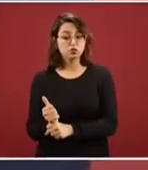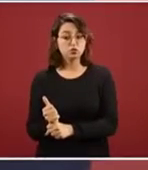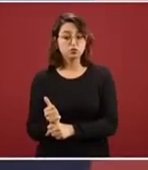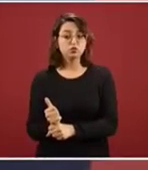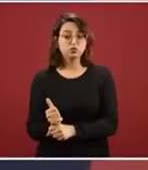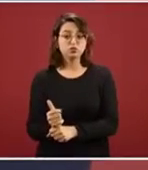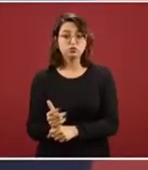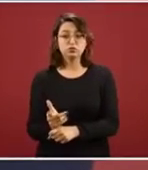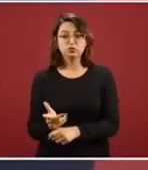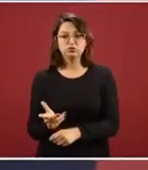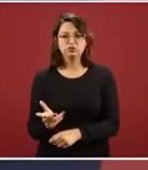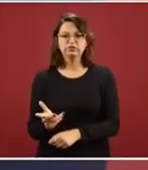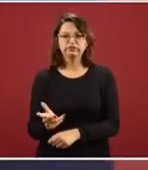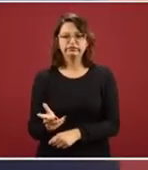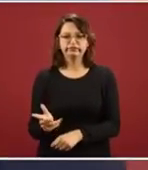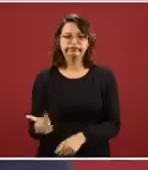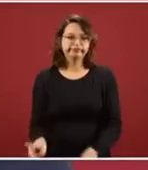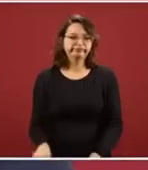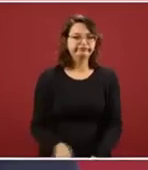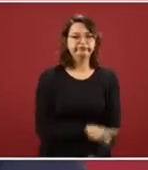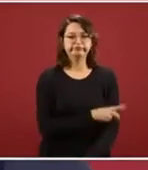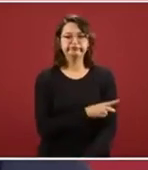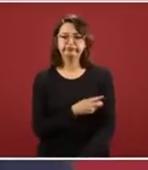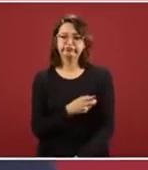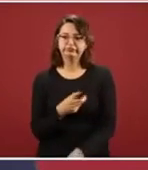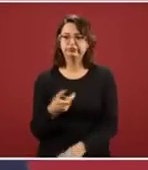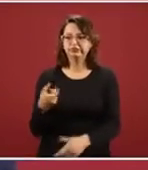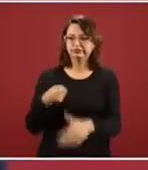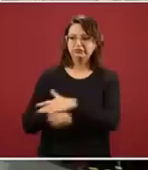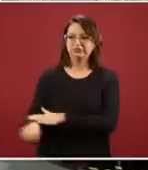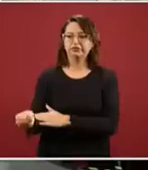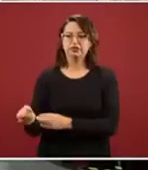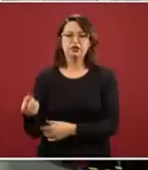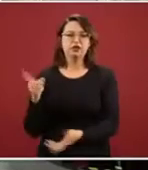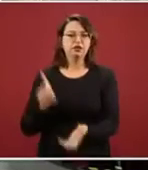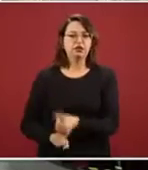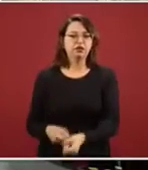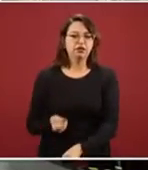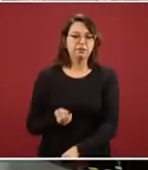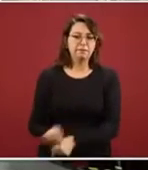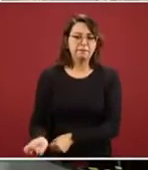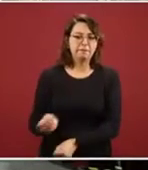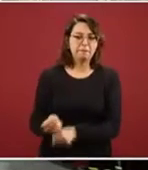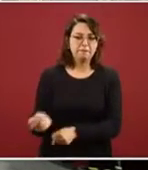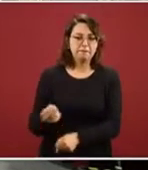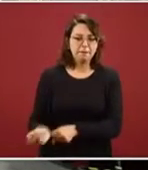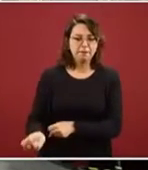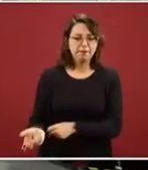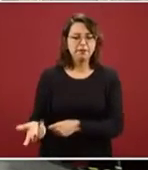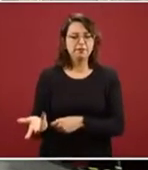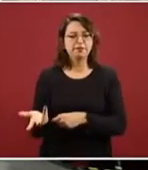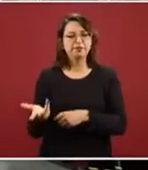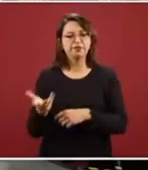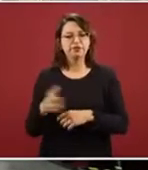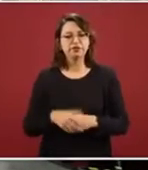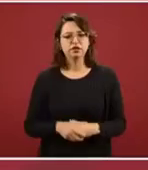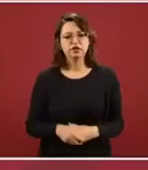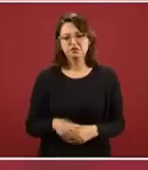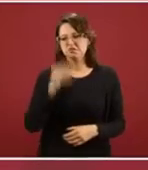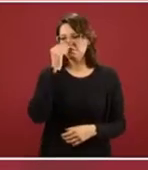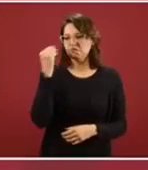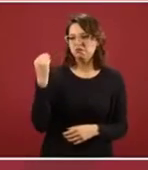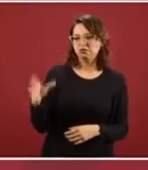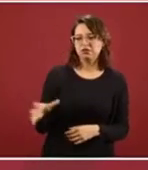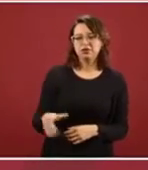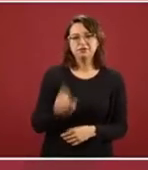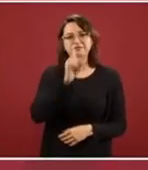estas prácticas, ¿no?, de tortura y de